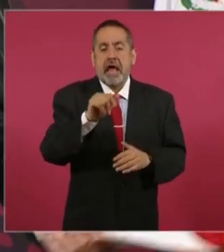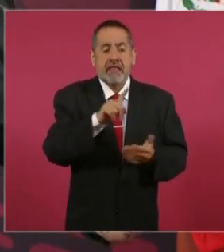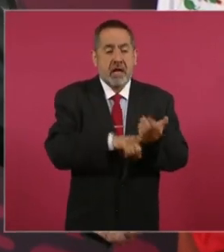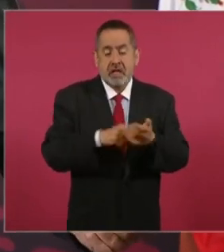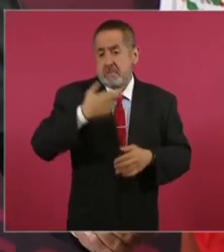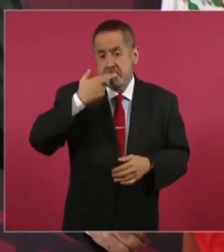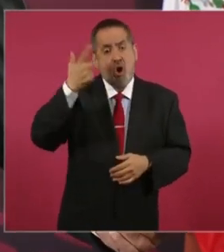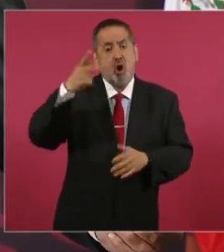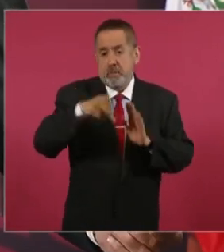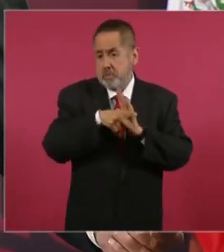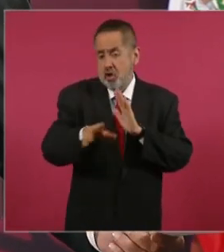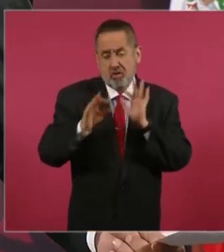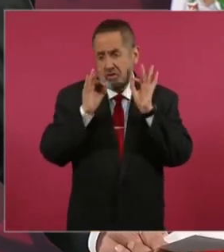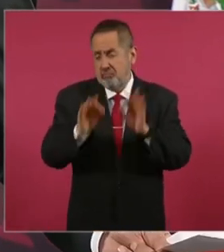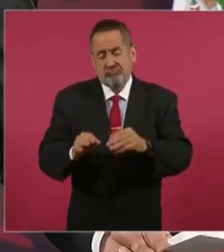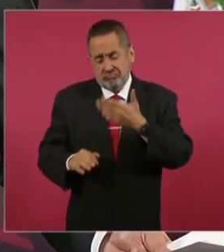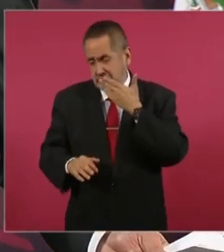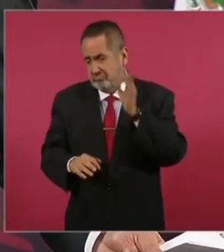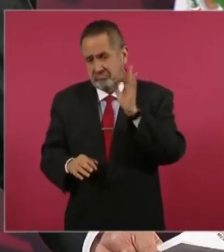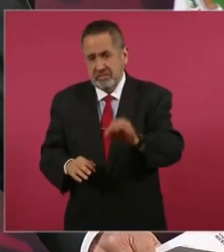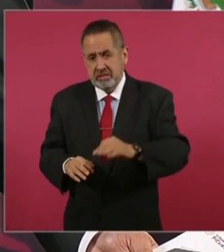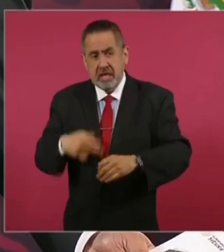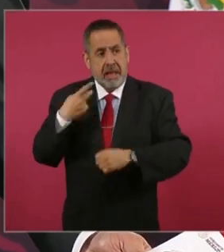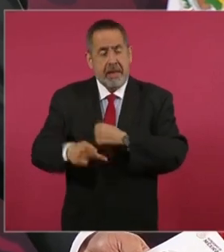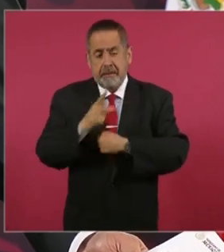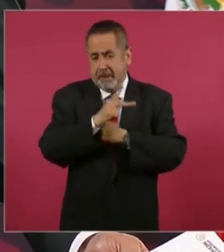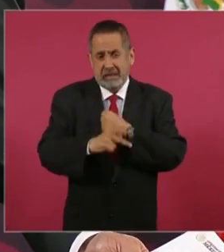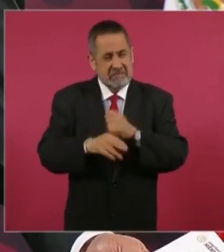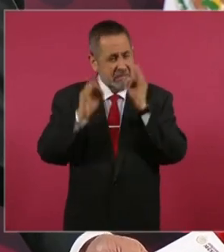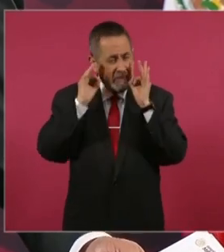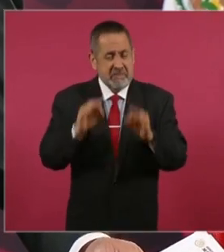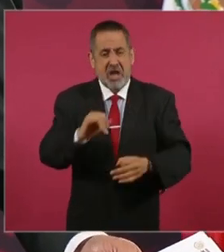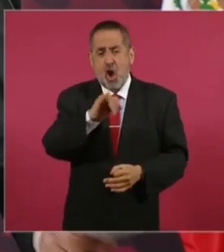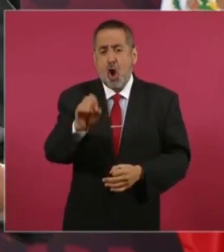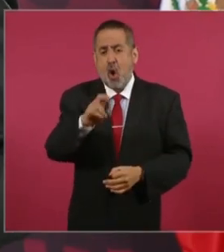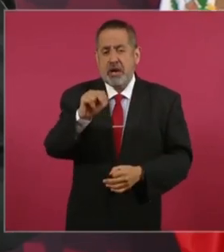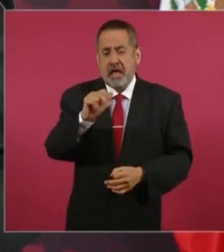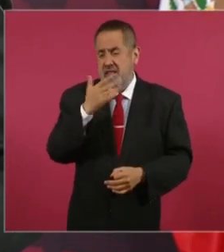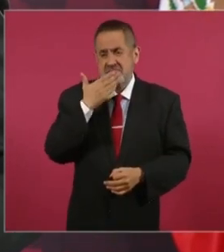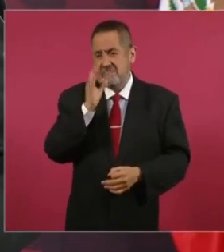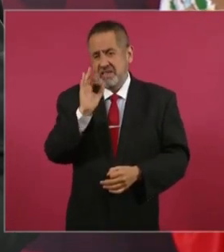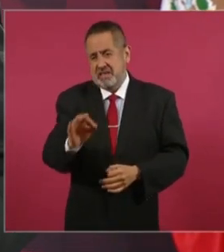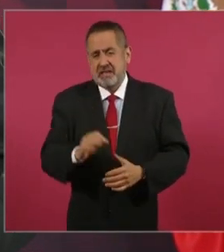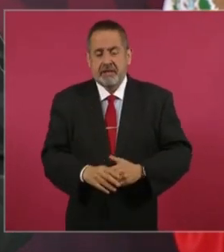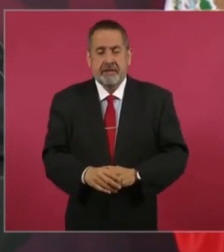mejor periódico de este país además